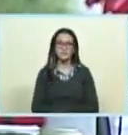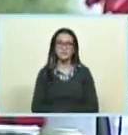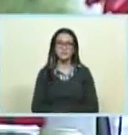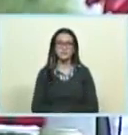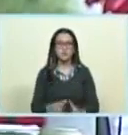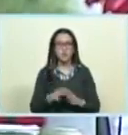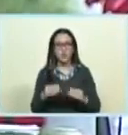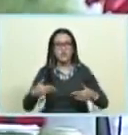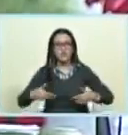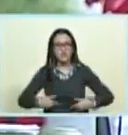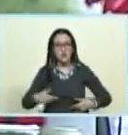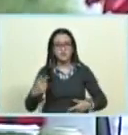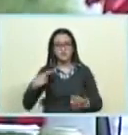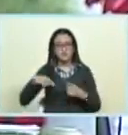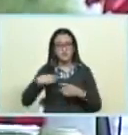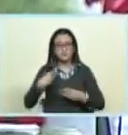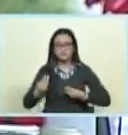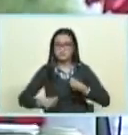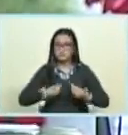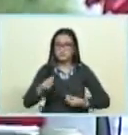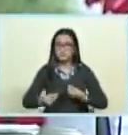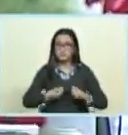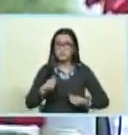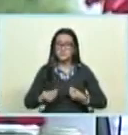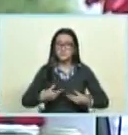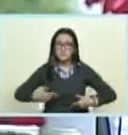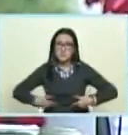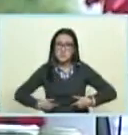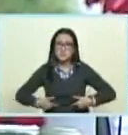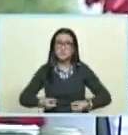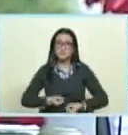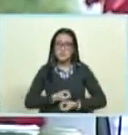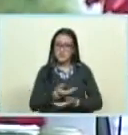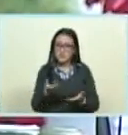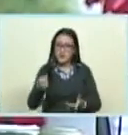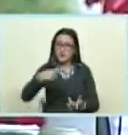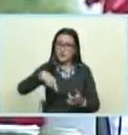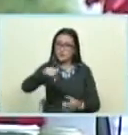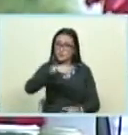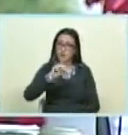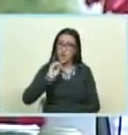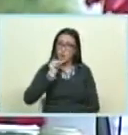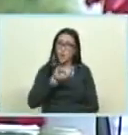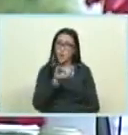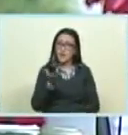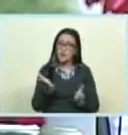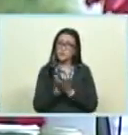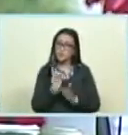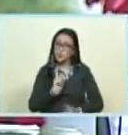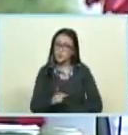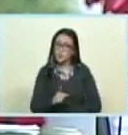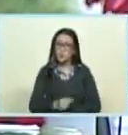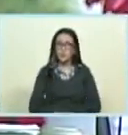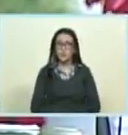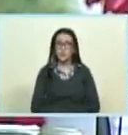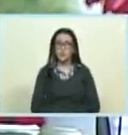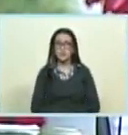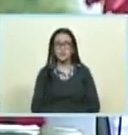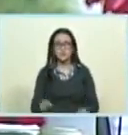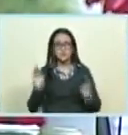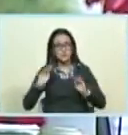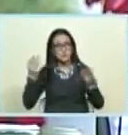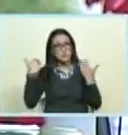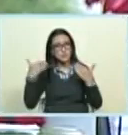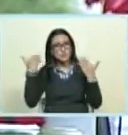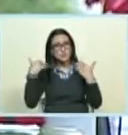todo el esfuerzo que estamos haciendo para garantizarles a ustedes, jóvenes, el estudio, la